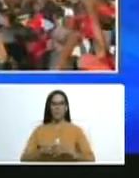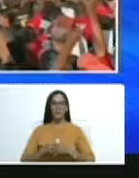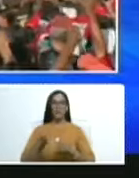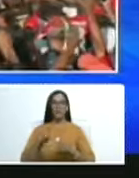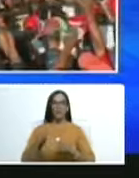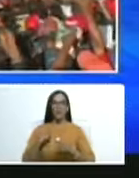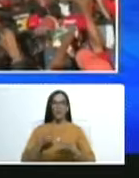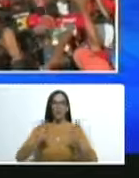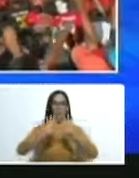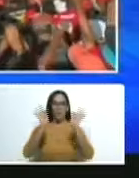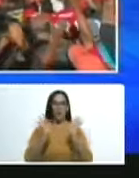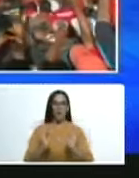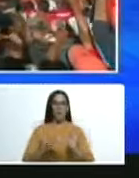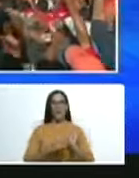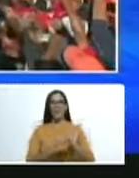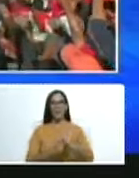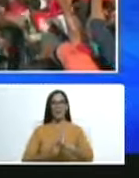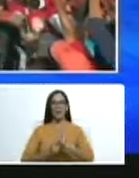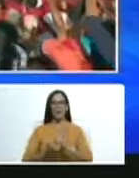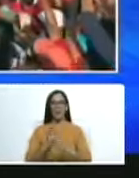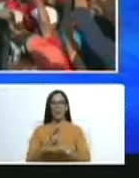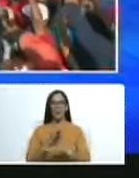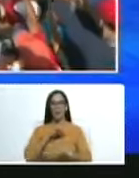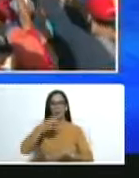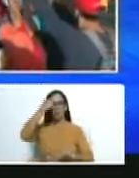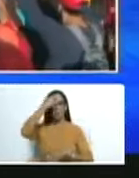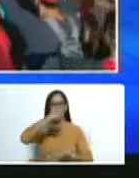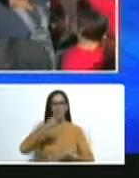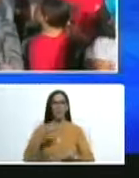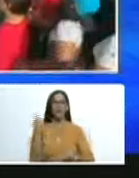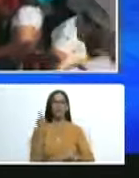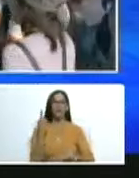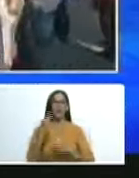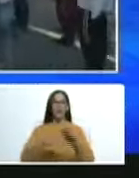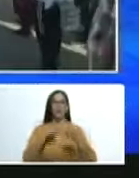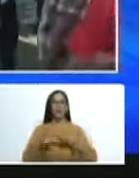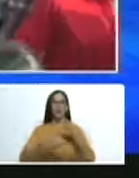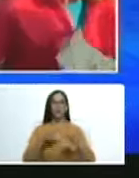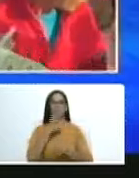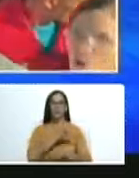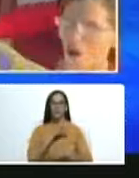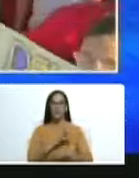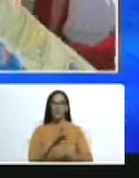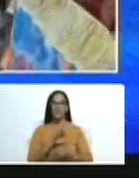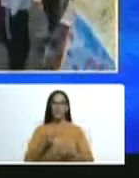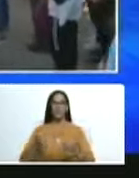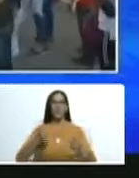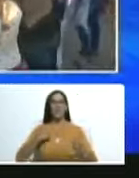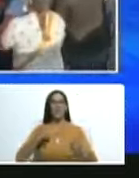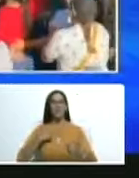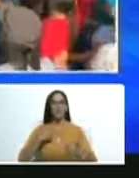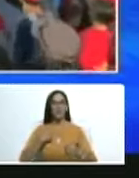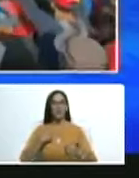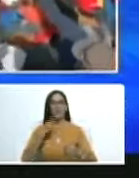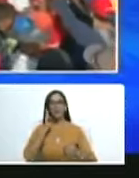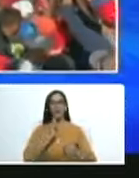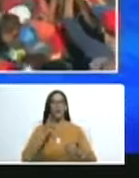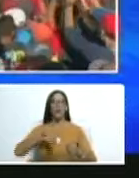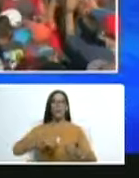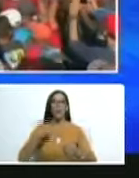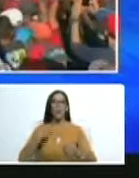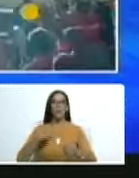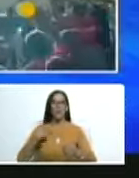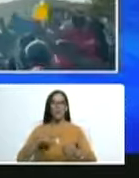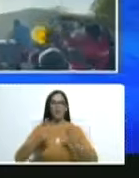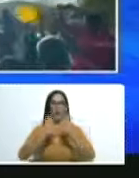Tuvimos un modelo ejemplar para cuidar a nuestro pueblo. Solo una revolución socialista, cristiana y bolivariana, pudo tener un modelo